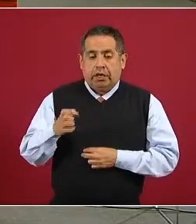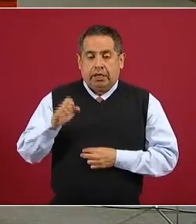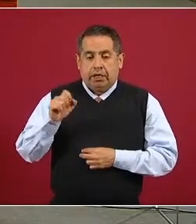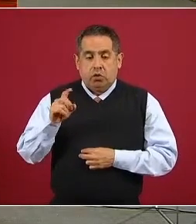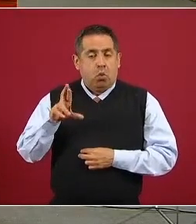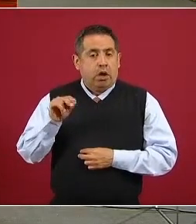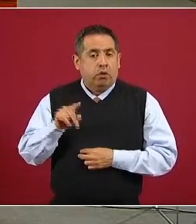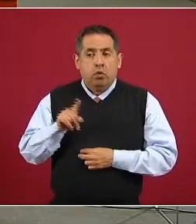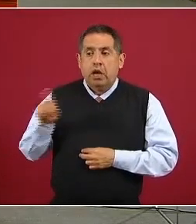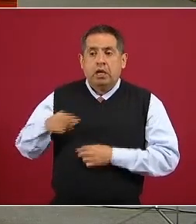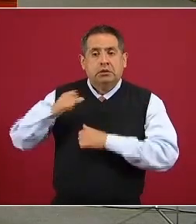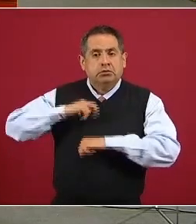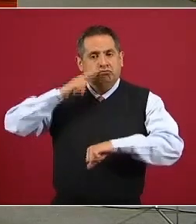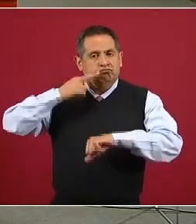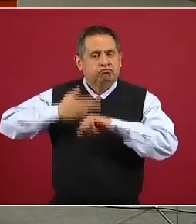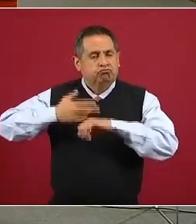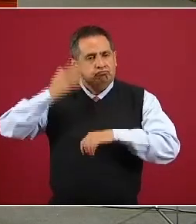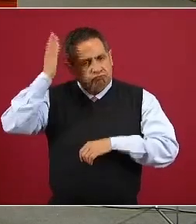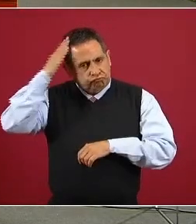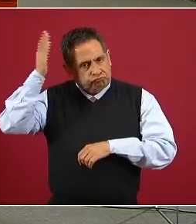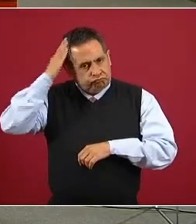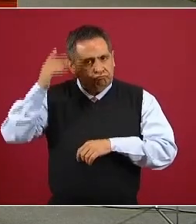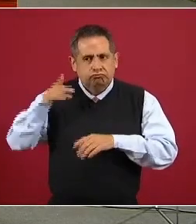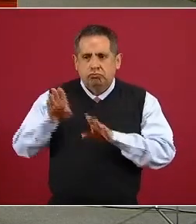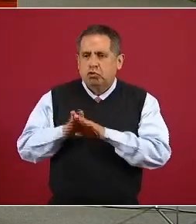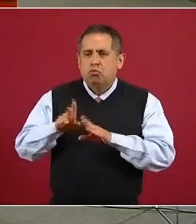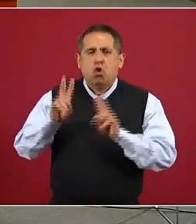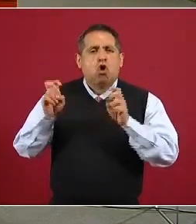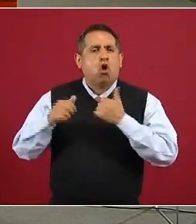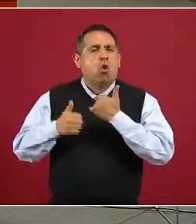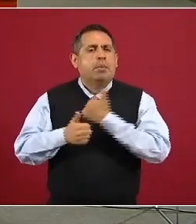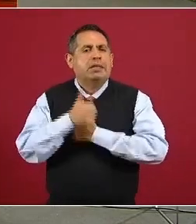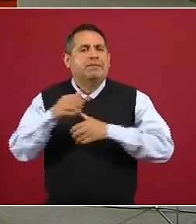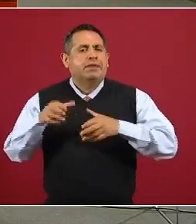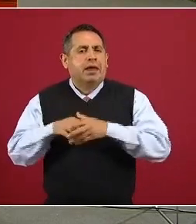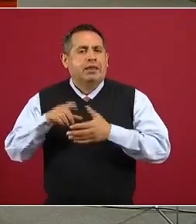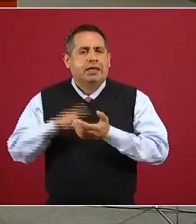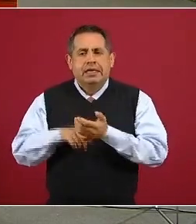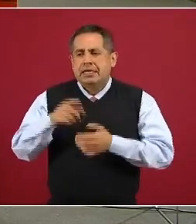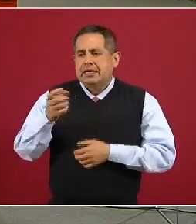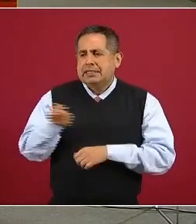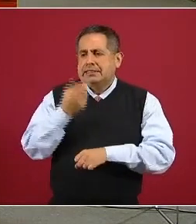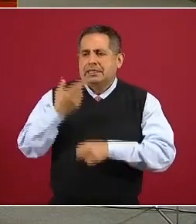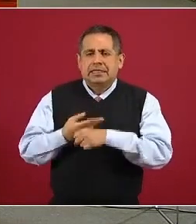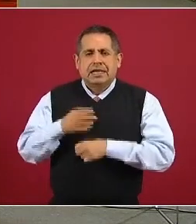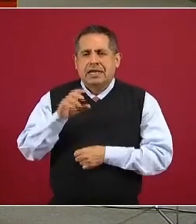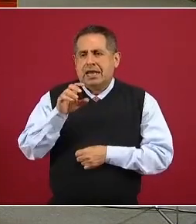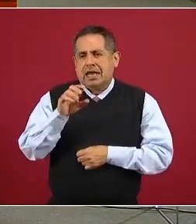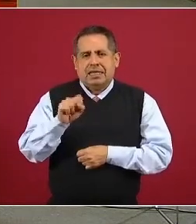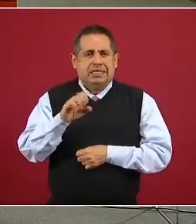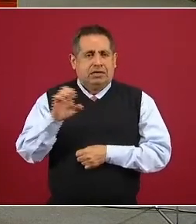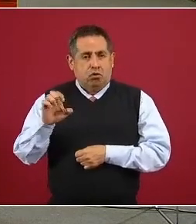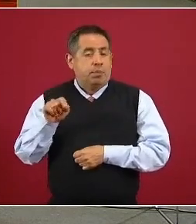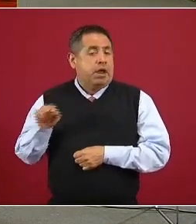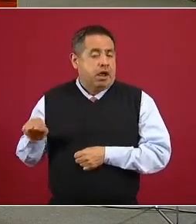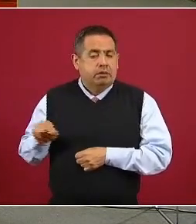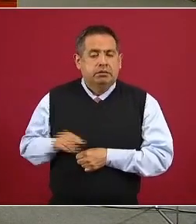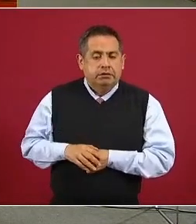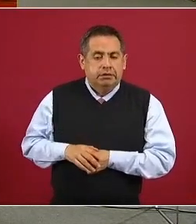Arreola. Él es titular de la Unidad de Competencia y Competitividad de la Secretaría de Economía y nos va a